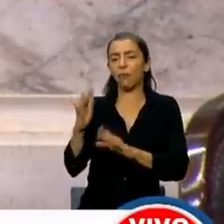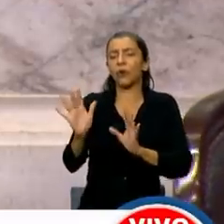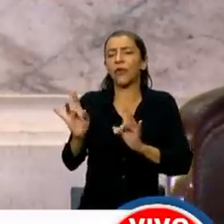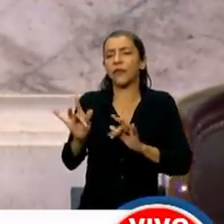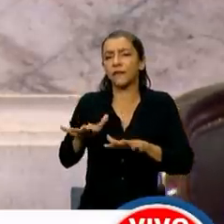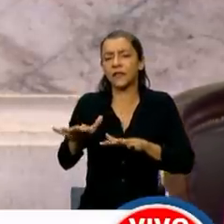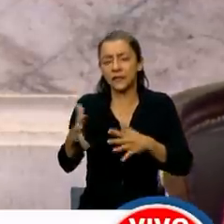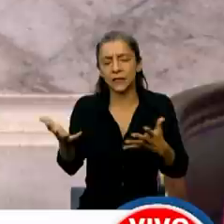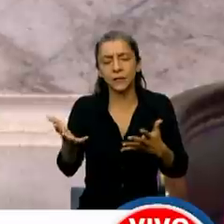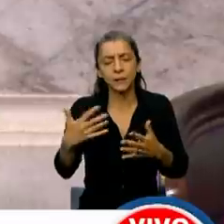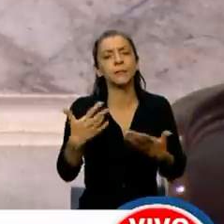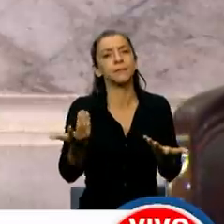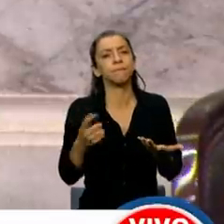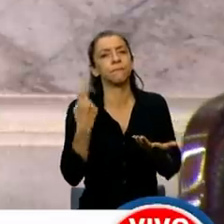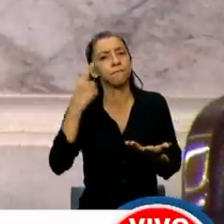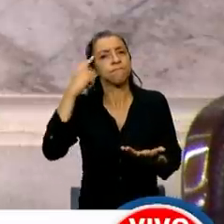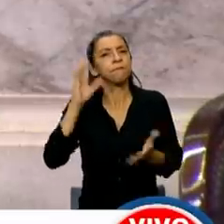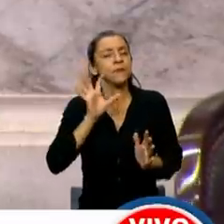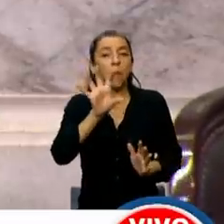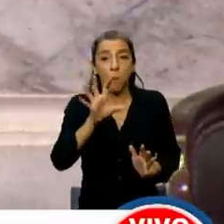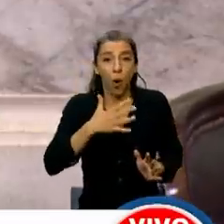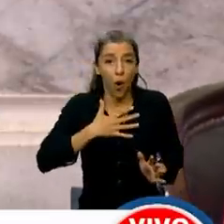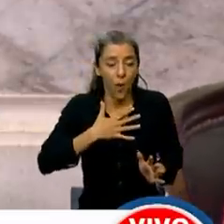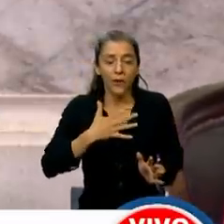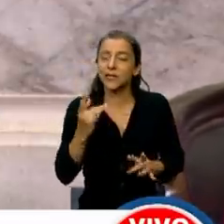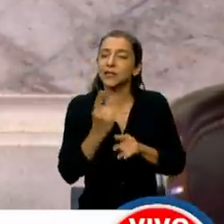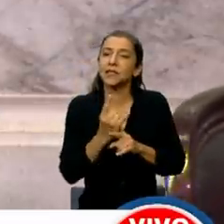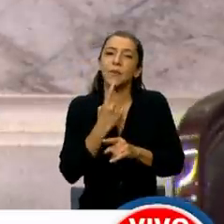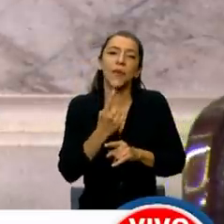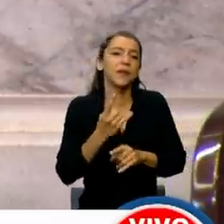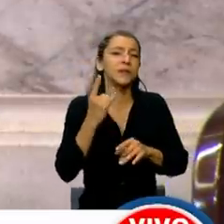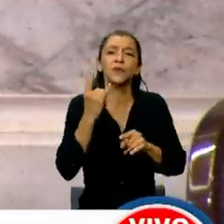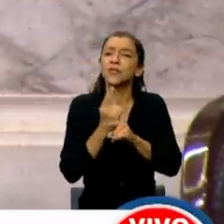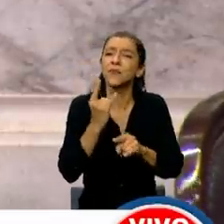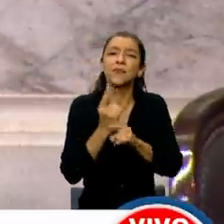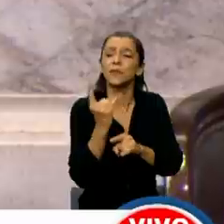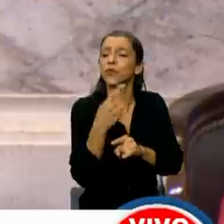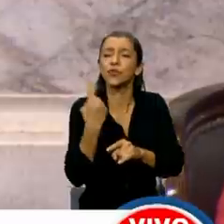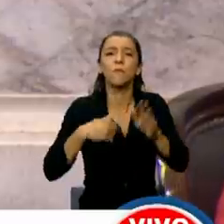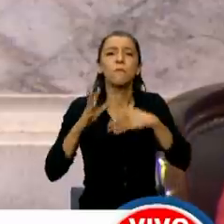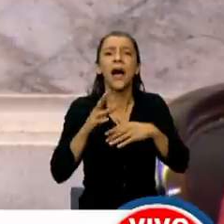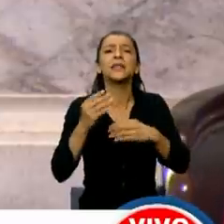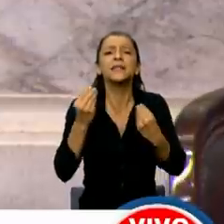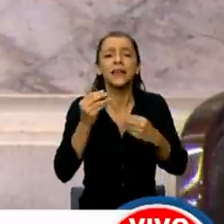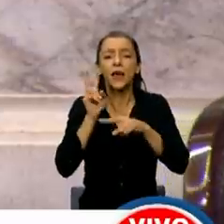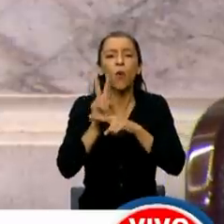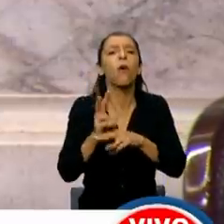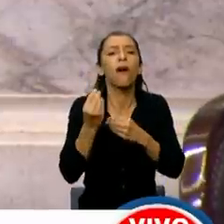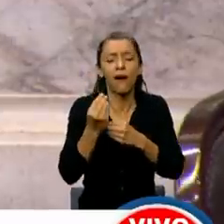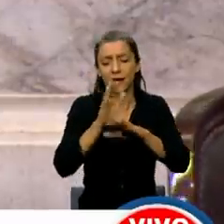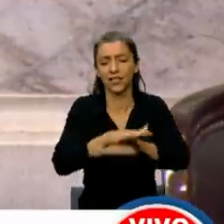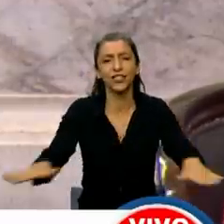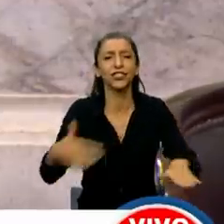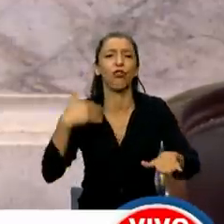en mi querida provincia ríos nuestro eje central tiene que ser cuidar el futuro de nuestro we segurisa muchas